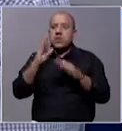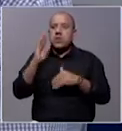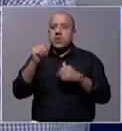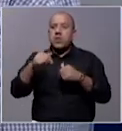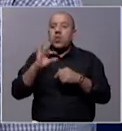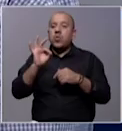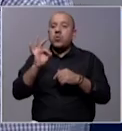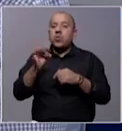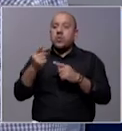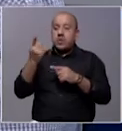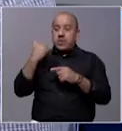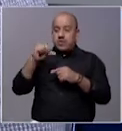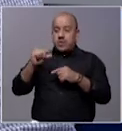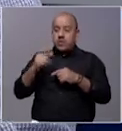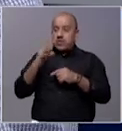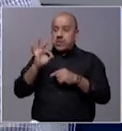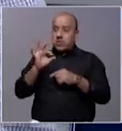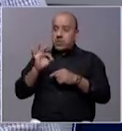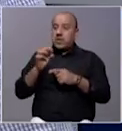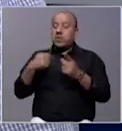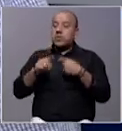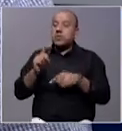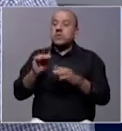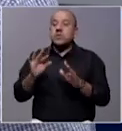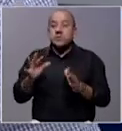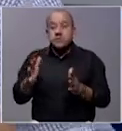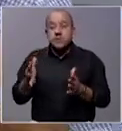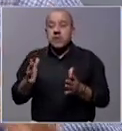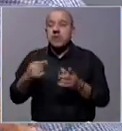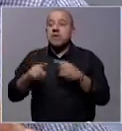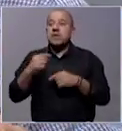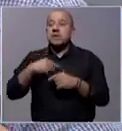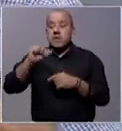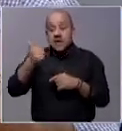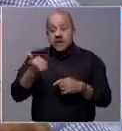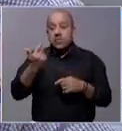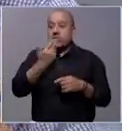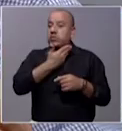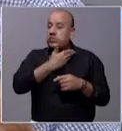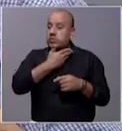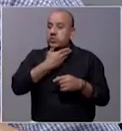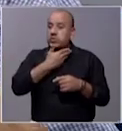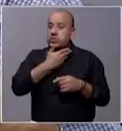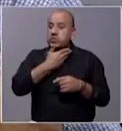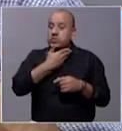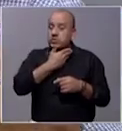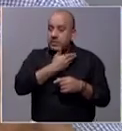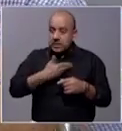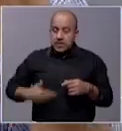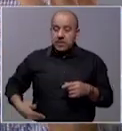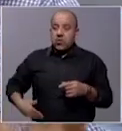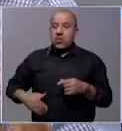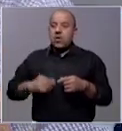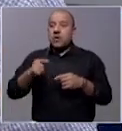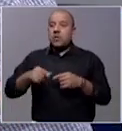elección en octubre obtuvo menos del 50 creo que eso quiere decir algo si ganamos el gobierno nacional es muy feo decirlo así pero si la oposición